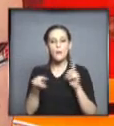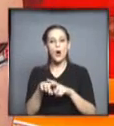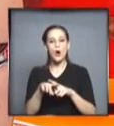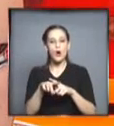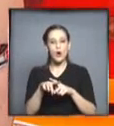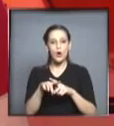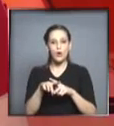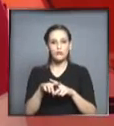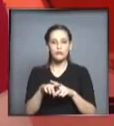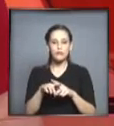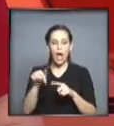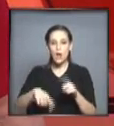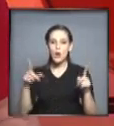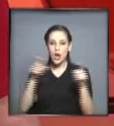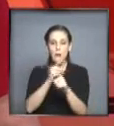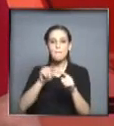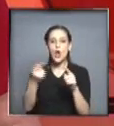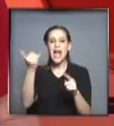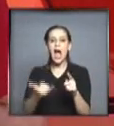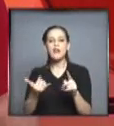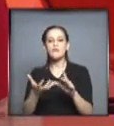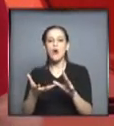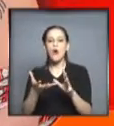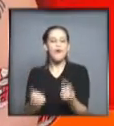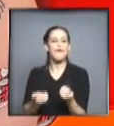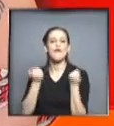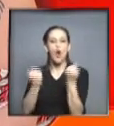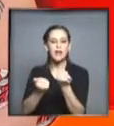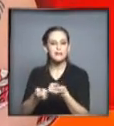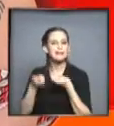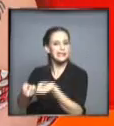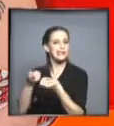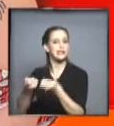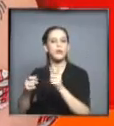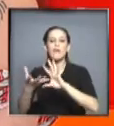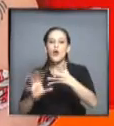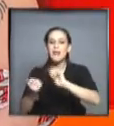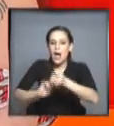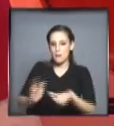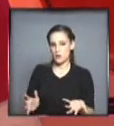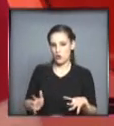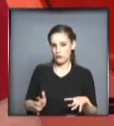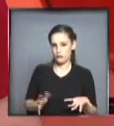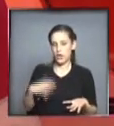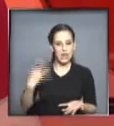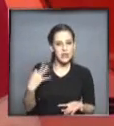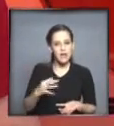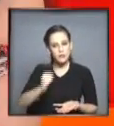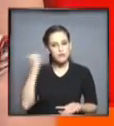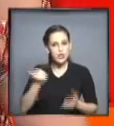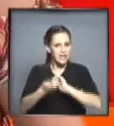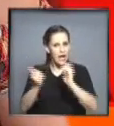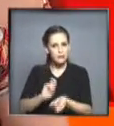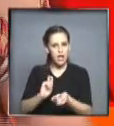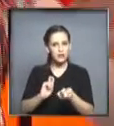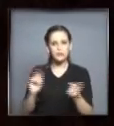El problema es que la política apela al uso de la fuerza, el uso de la fuerza como mecanismo de cambio. Y eso es en lo que hay que hacer. Pero la, o sea, no